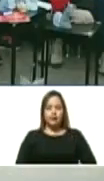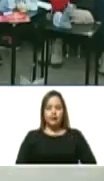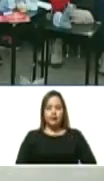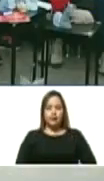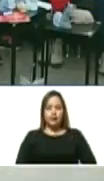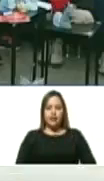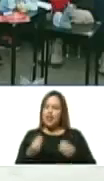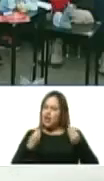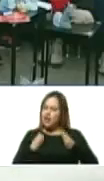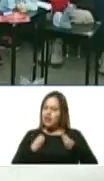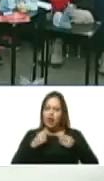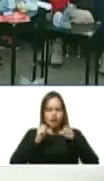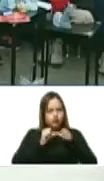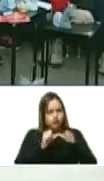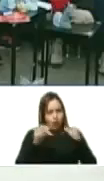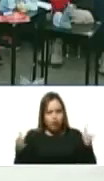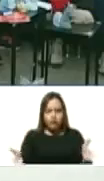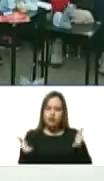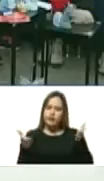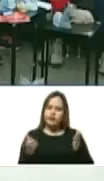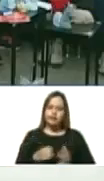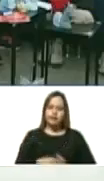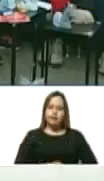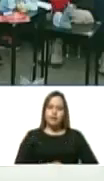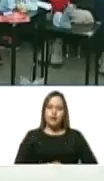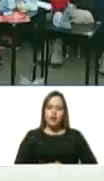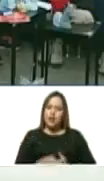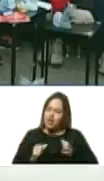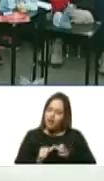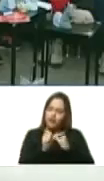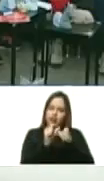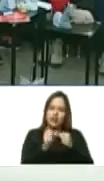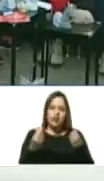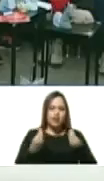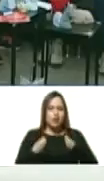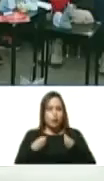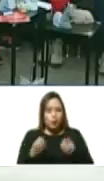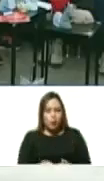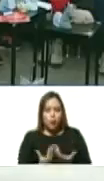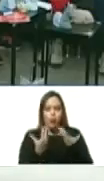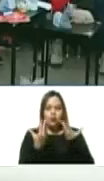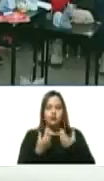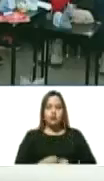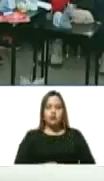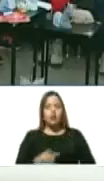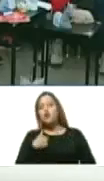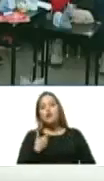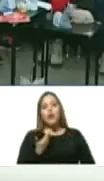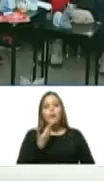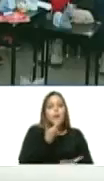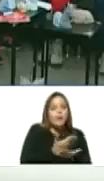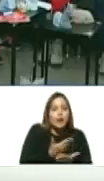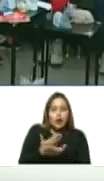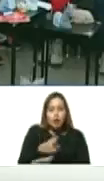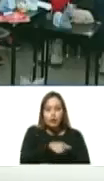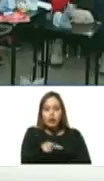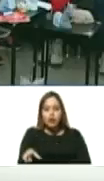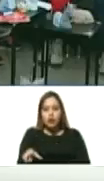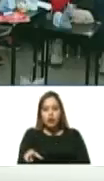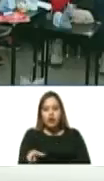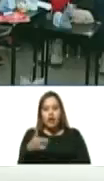la vida continúa y la vida reverdece. Y yo le pido a los vecinos y vecinas que